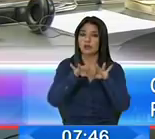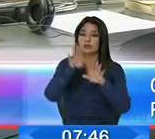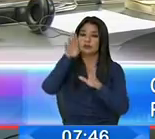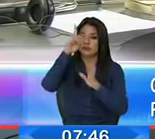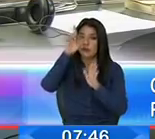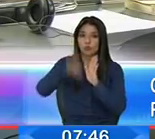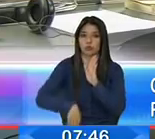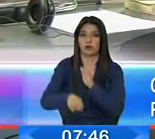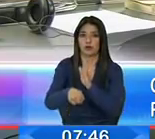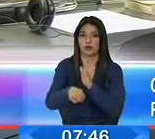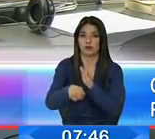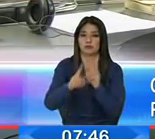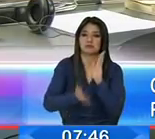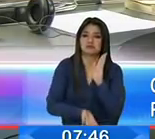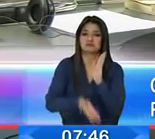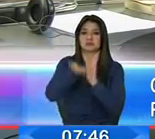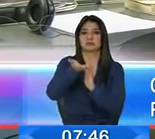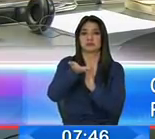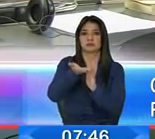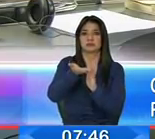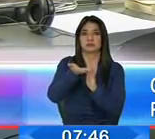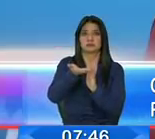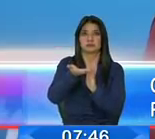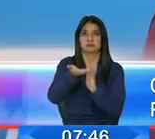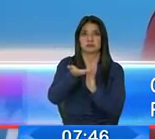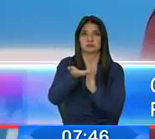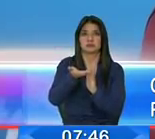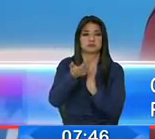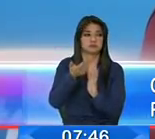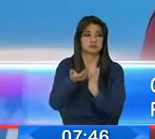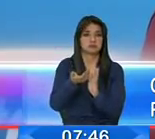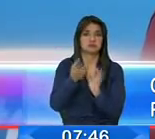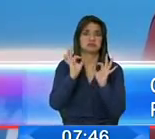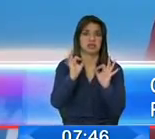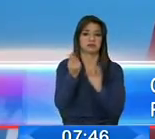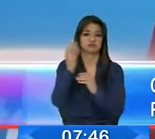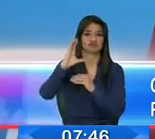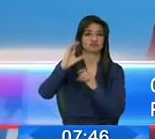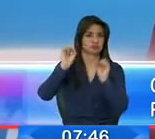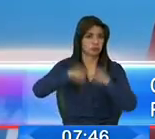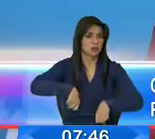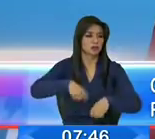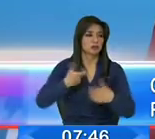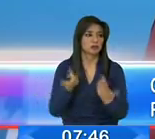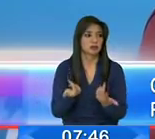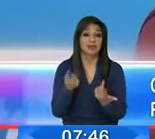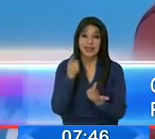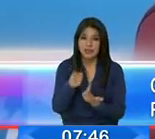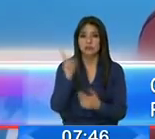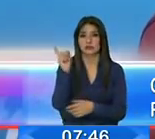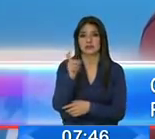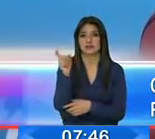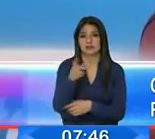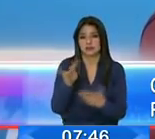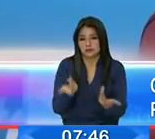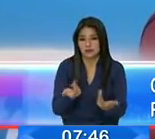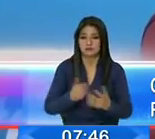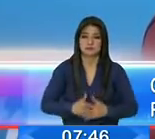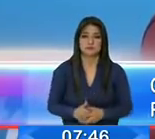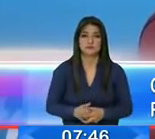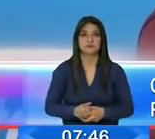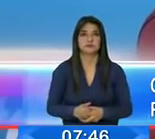fiscal, para aumentar, para tener superávit fiscal, o sea, lo que se llama consolidación